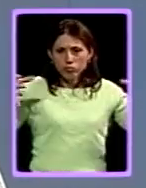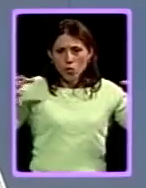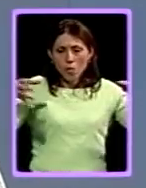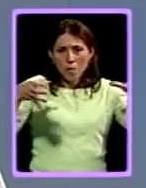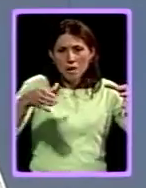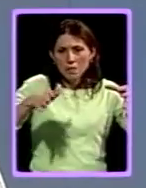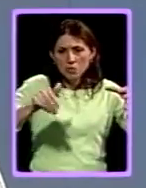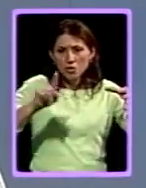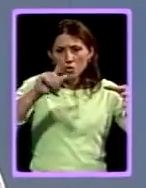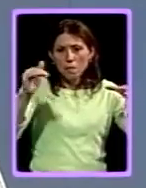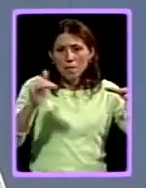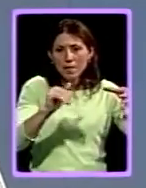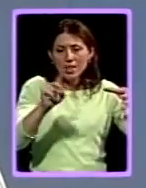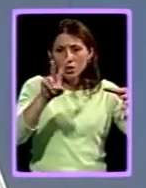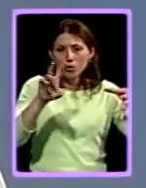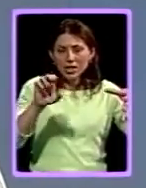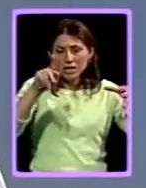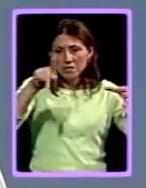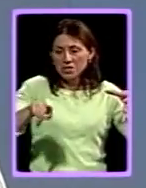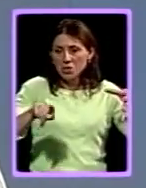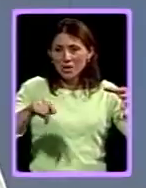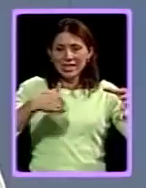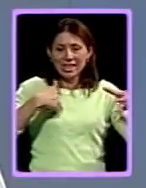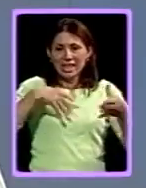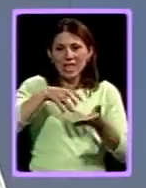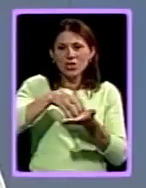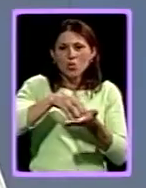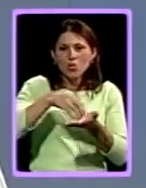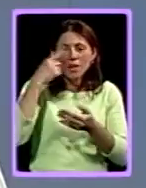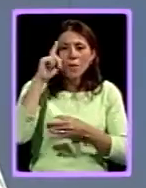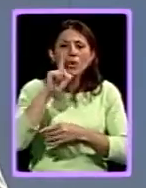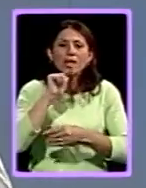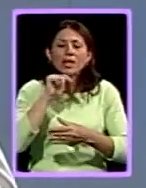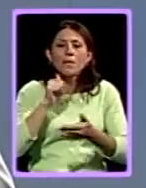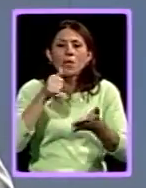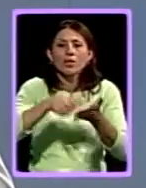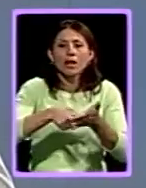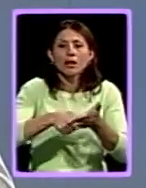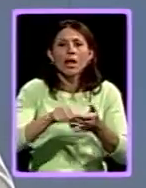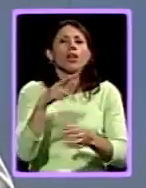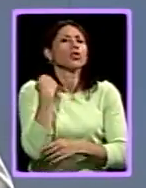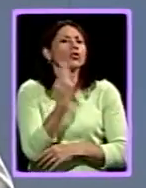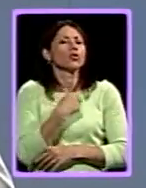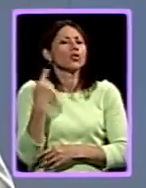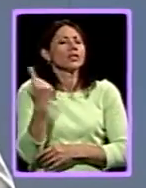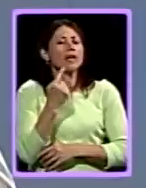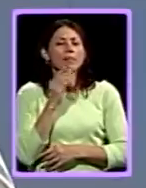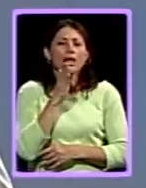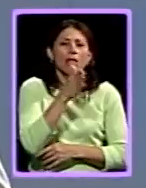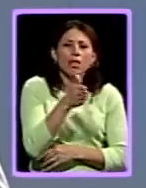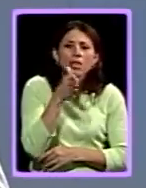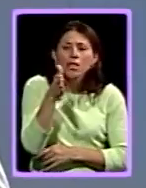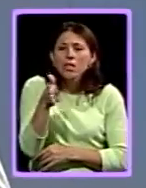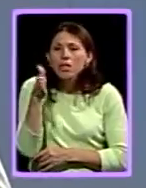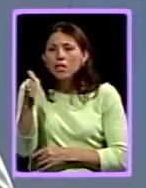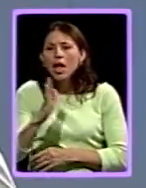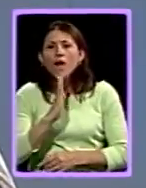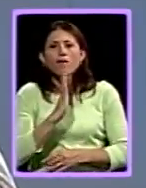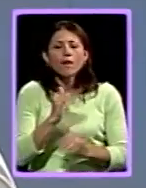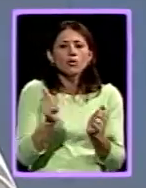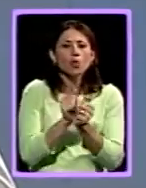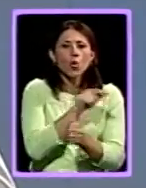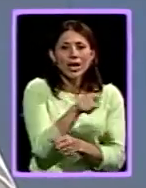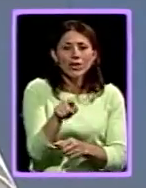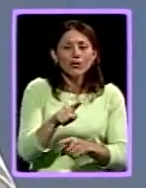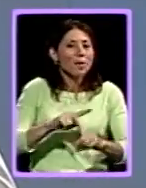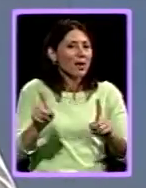cuales fueron seguidos a lo largo del proceso cualitativamente. Los visitábamos, hablábamos con ellos, pero ya no a nivel de un encuestador,